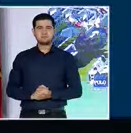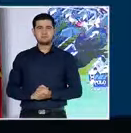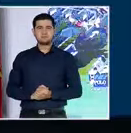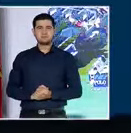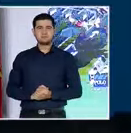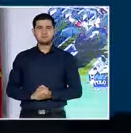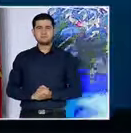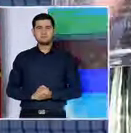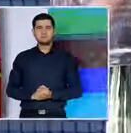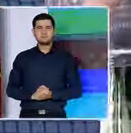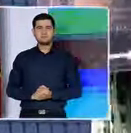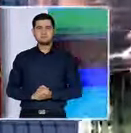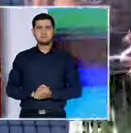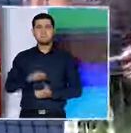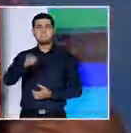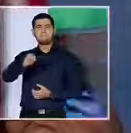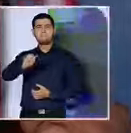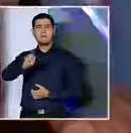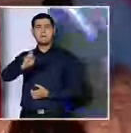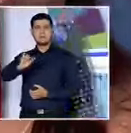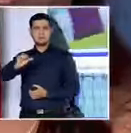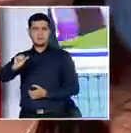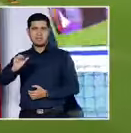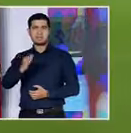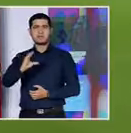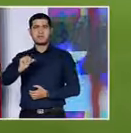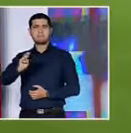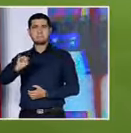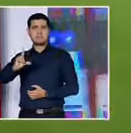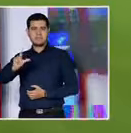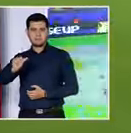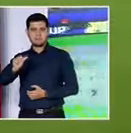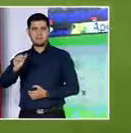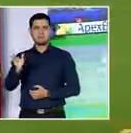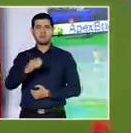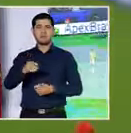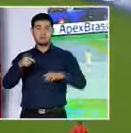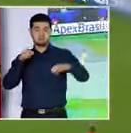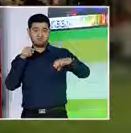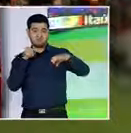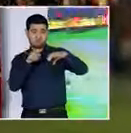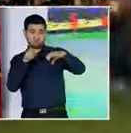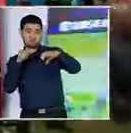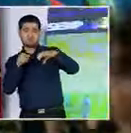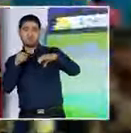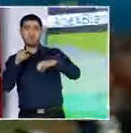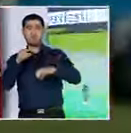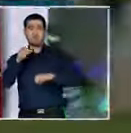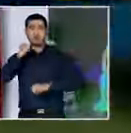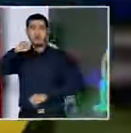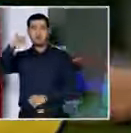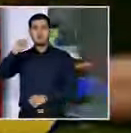María Camila Osorio y del goleador del Mundial 2014, James